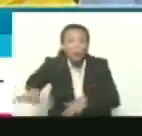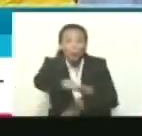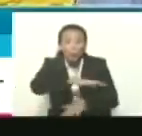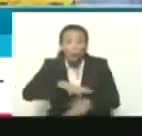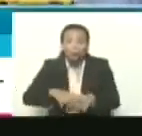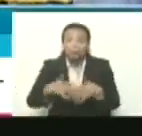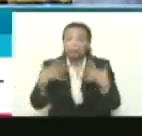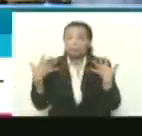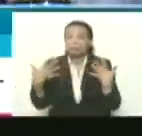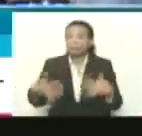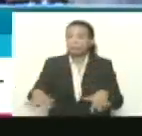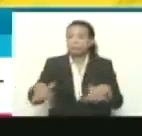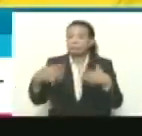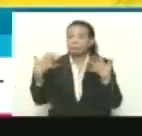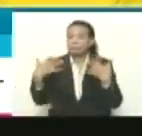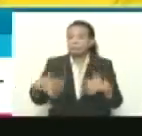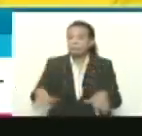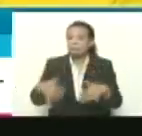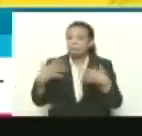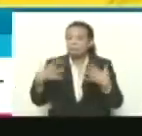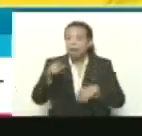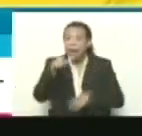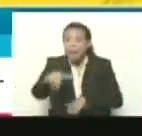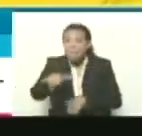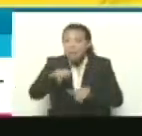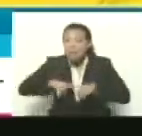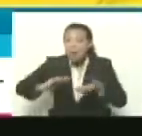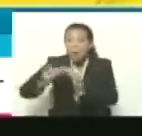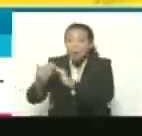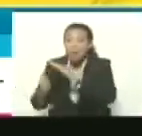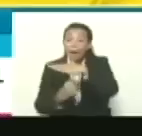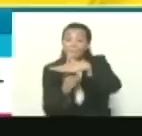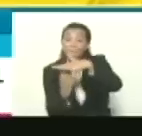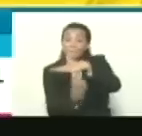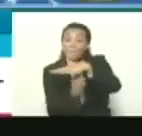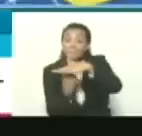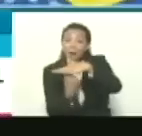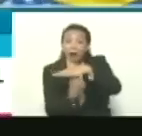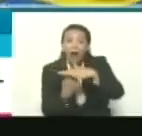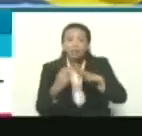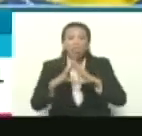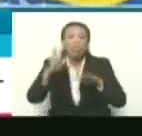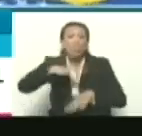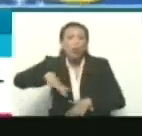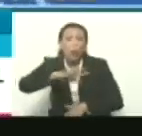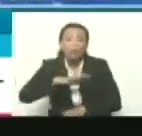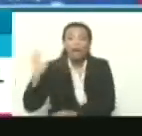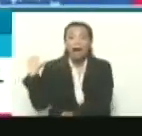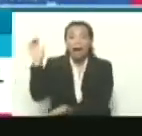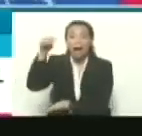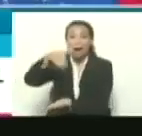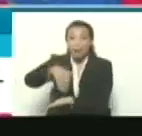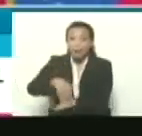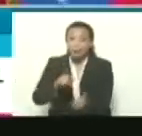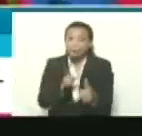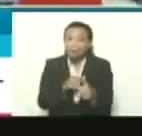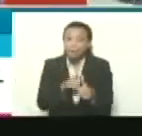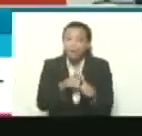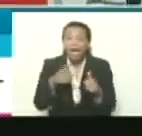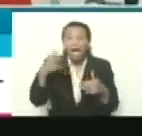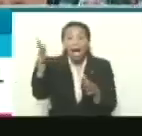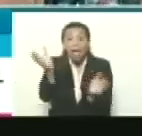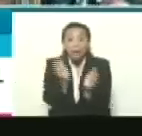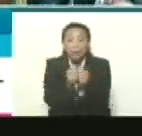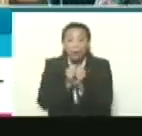compatriotas. Allí en la base. ¿En dónde se movilizaron? En Aragua,